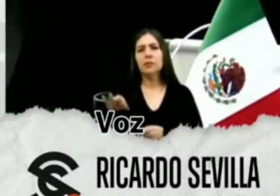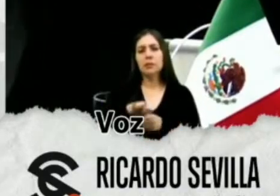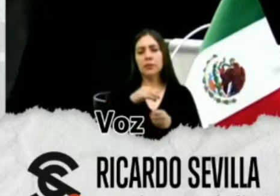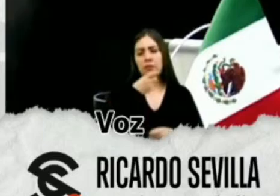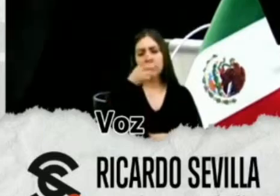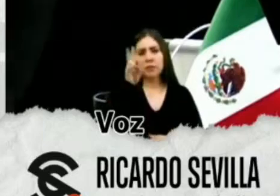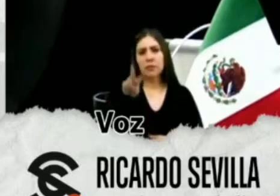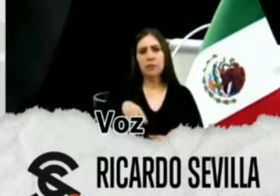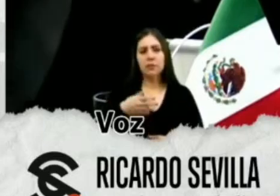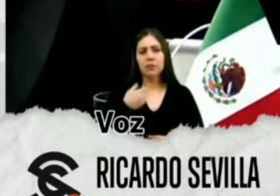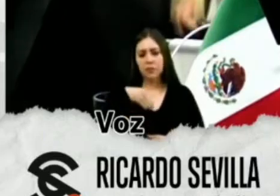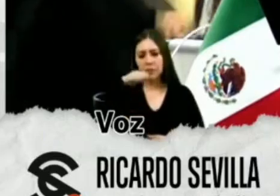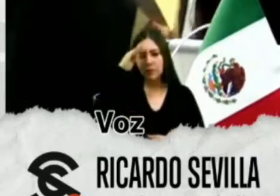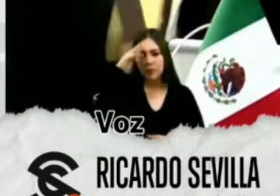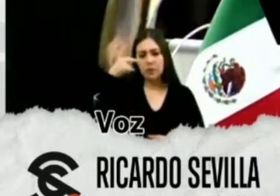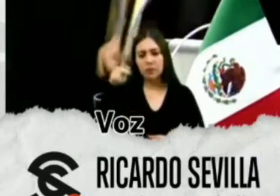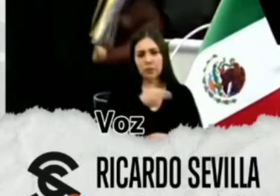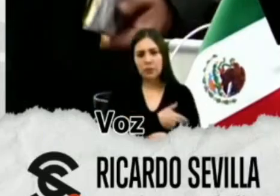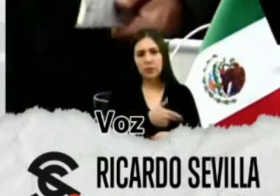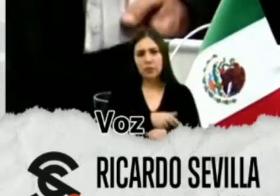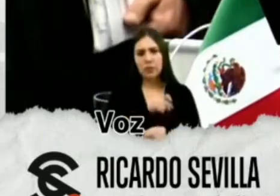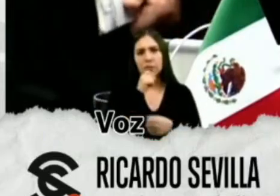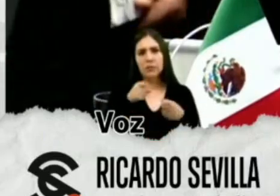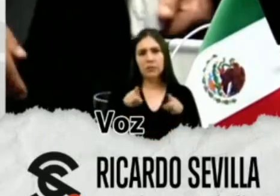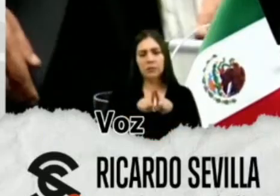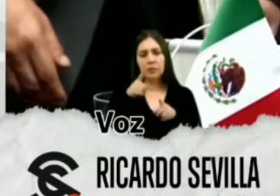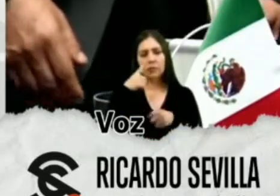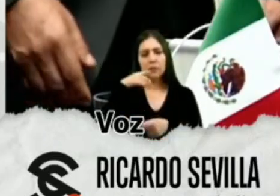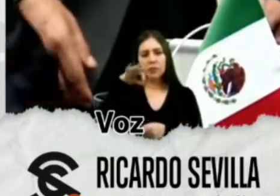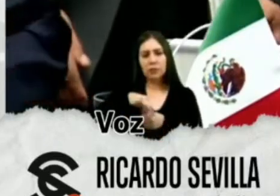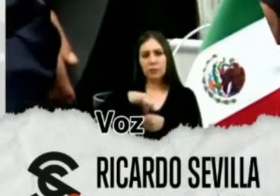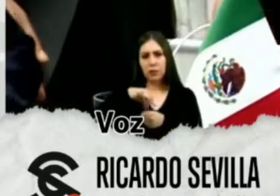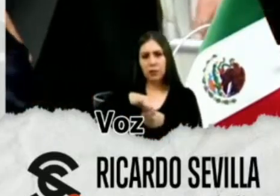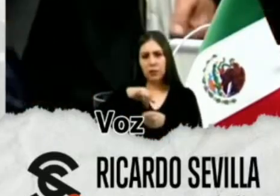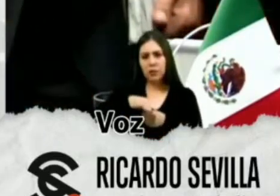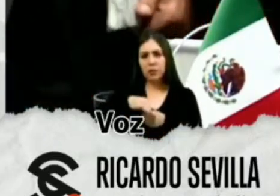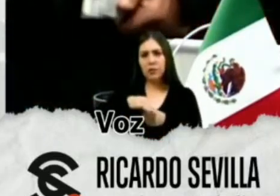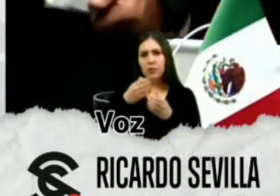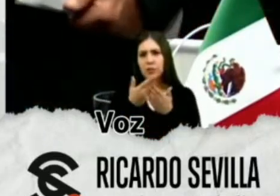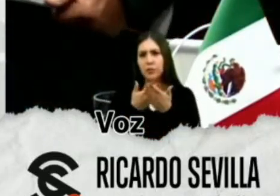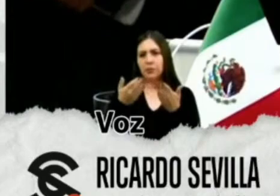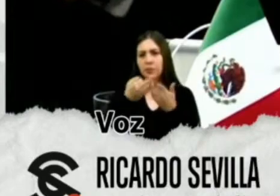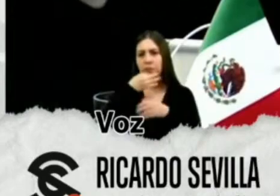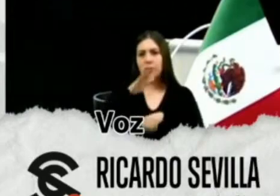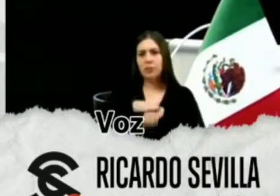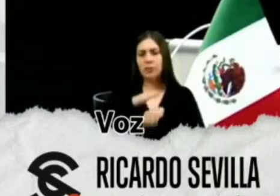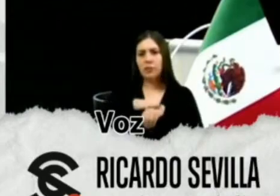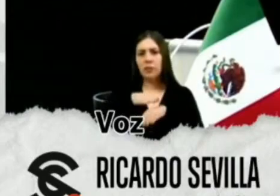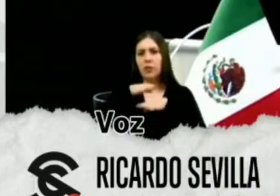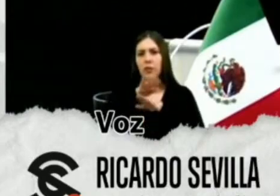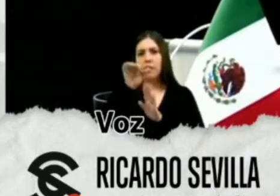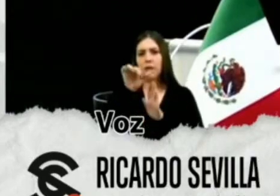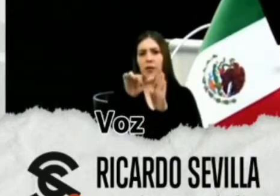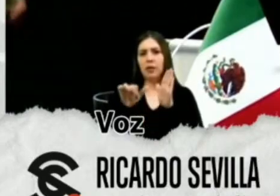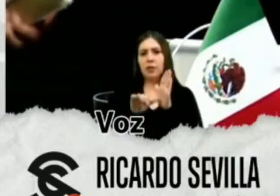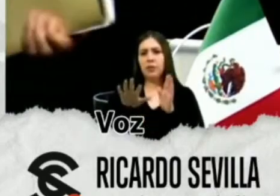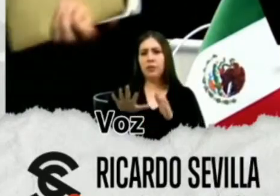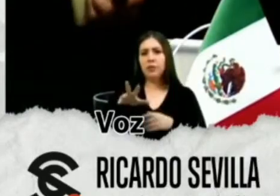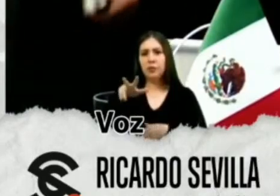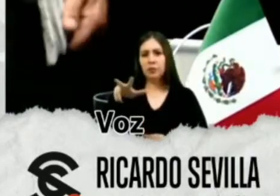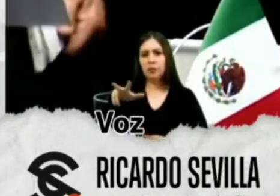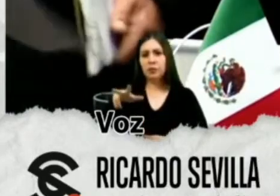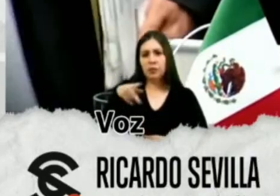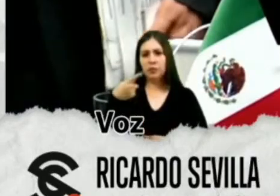muchísima pena ver ahí a Amalia García, fundadora del una de las militantes más emblemáticas del Partido Comunista